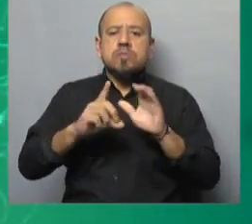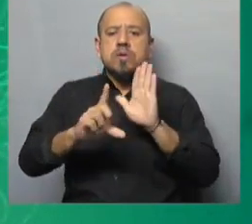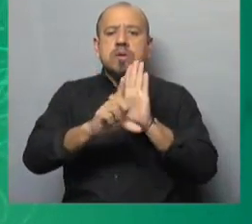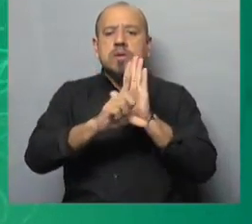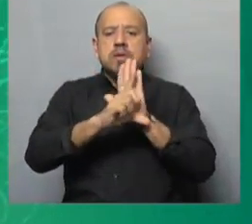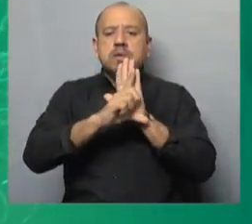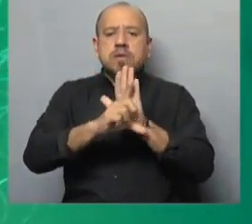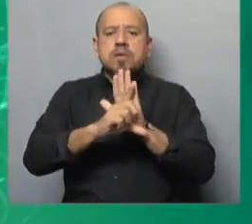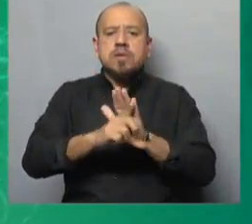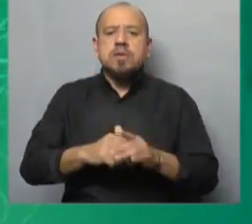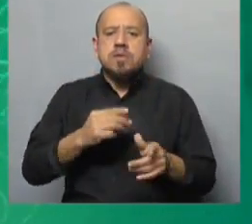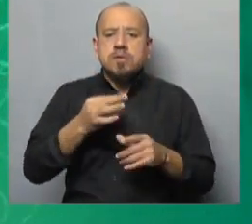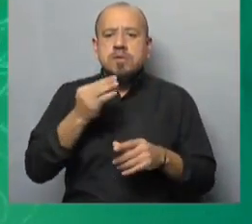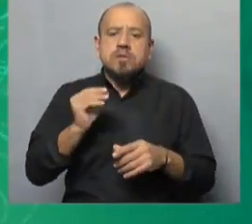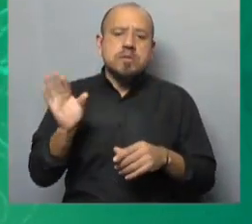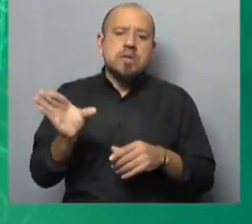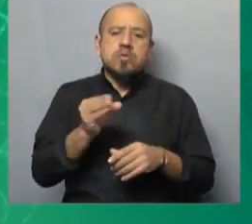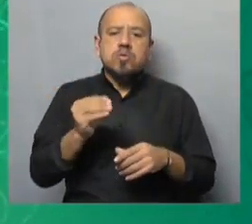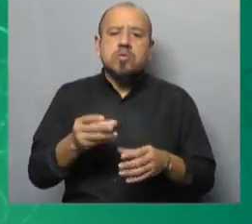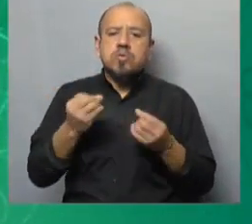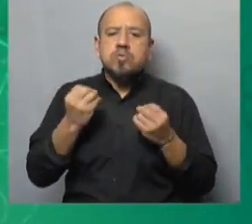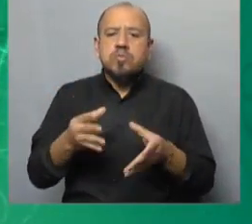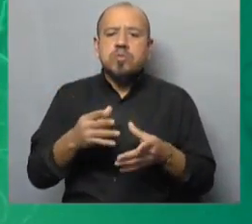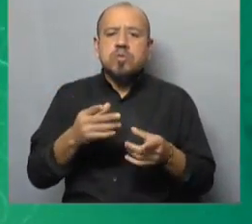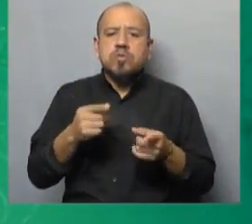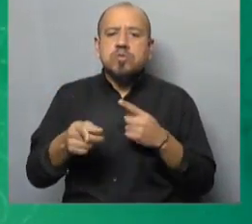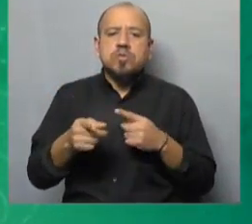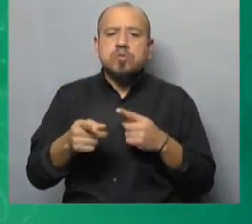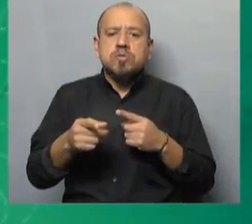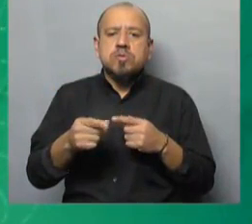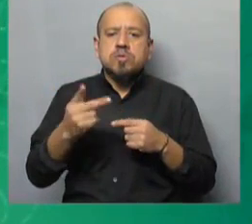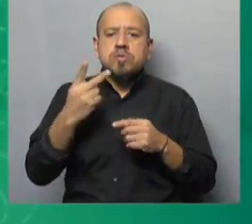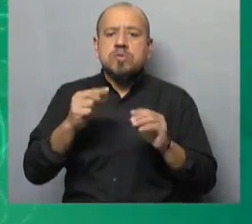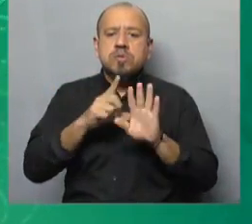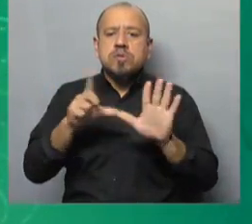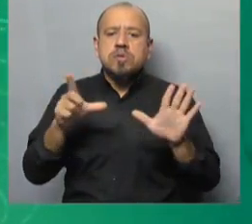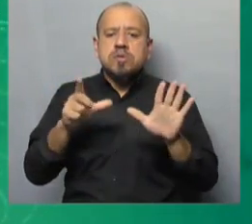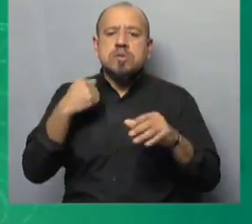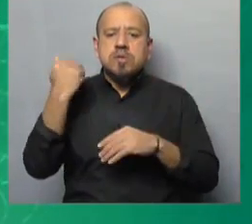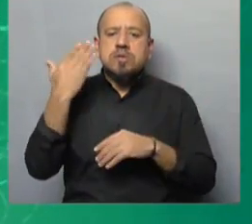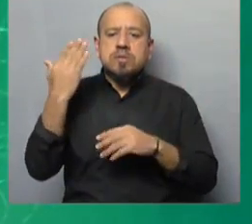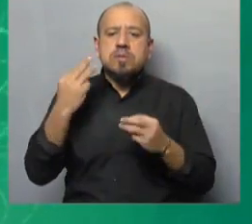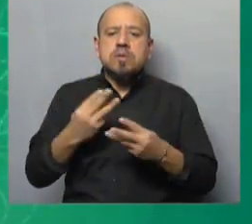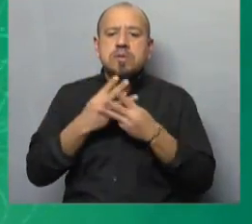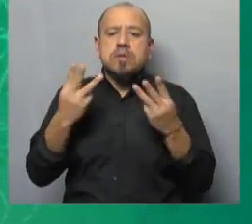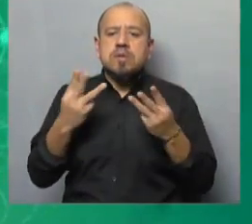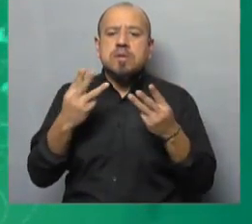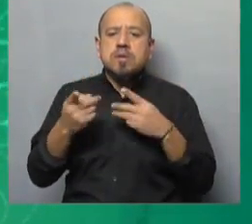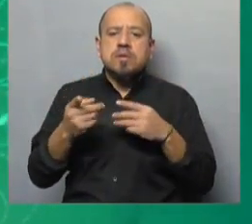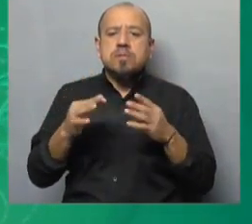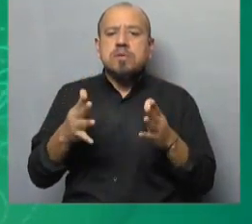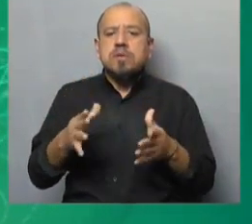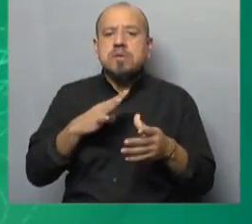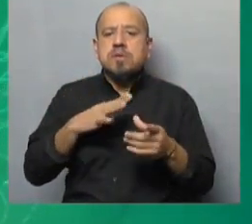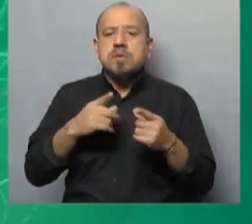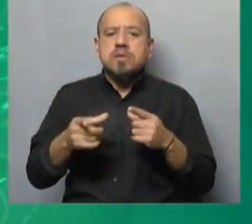la garantía absolutamente a todos porque decidimos pasar la nómina de 27 a la asamblea general para que allí tuvieran todas las garantías y